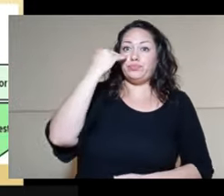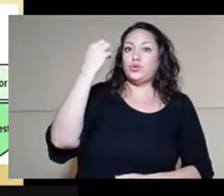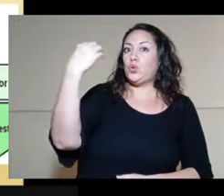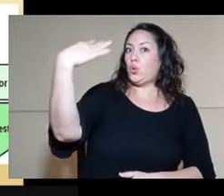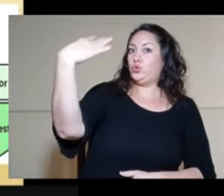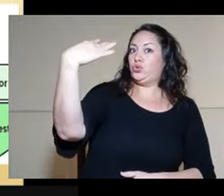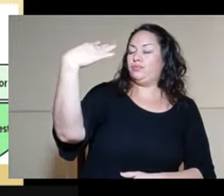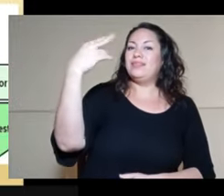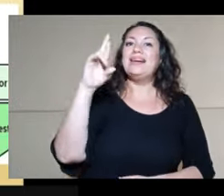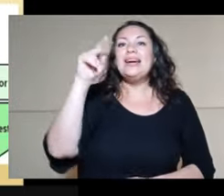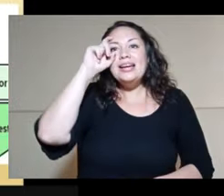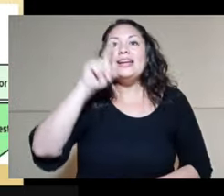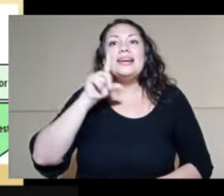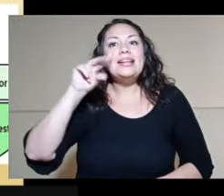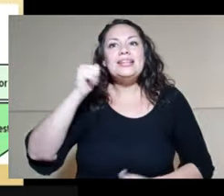de la vibración de la piel.